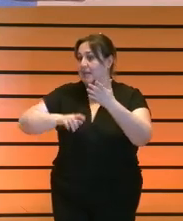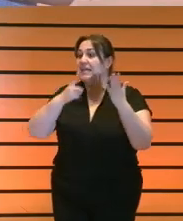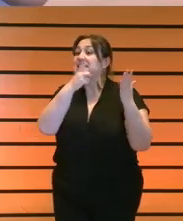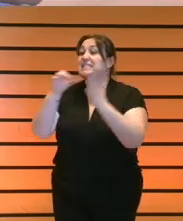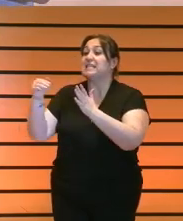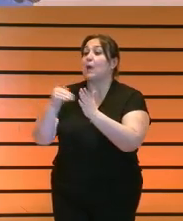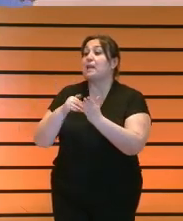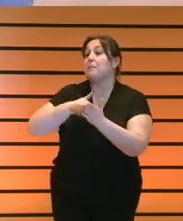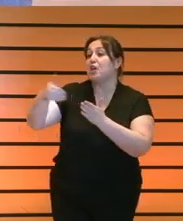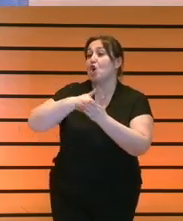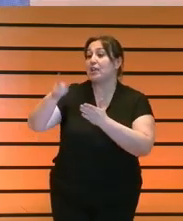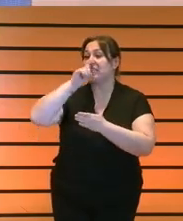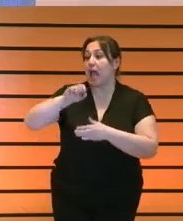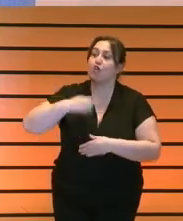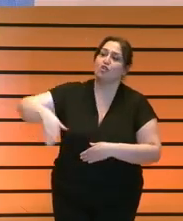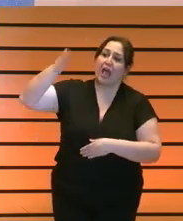millones de años empezamos a tener